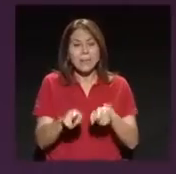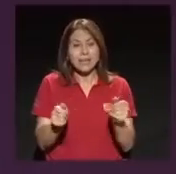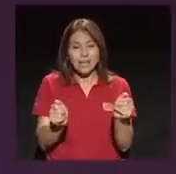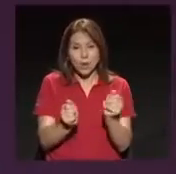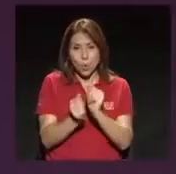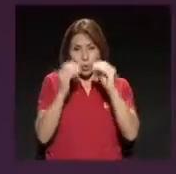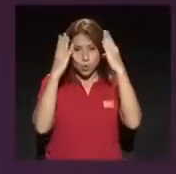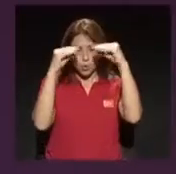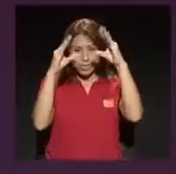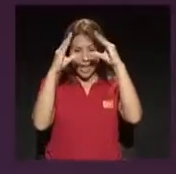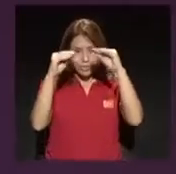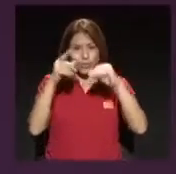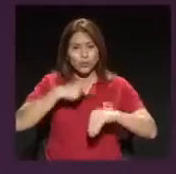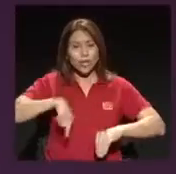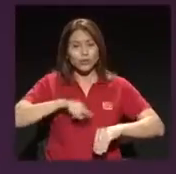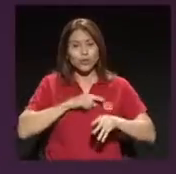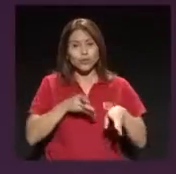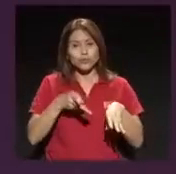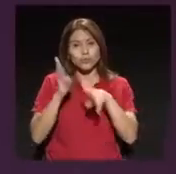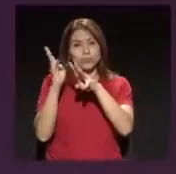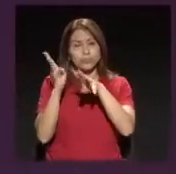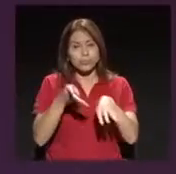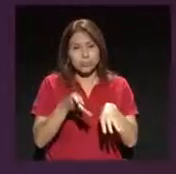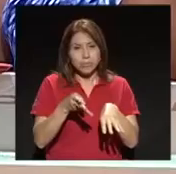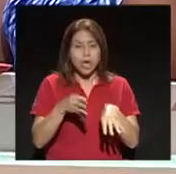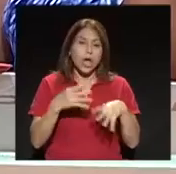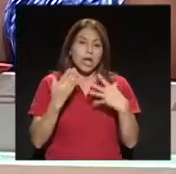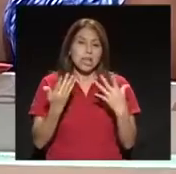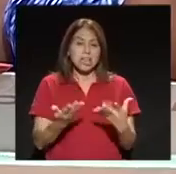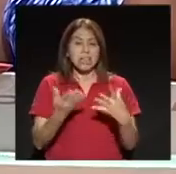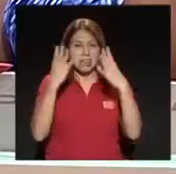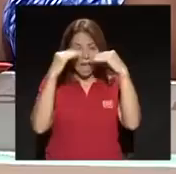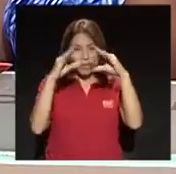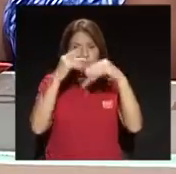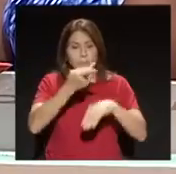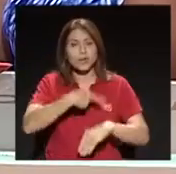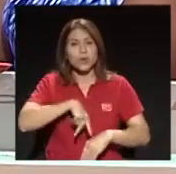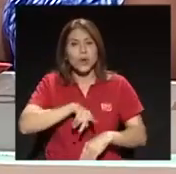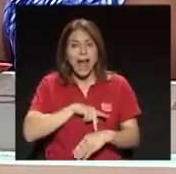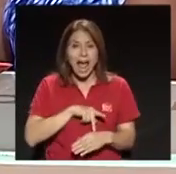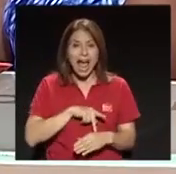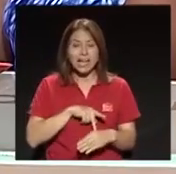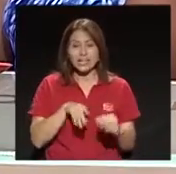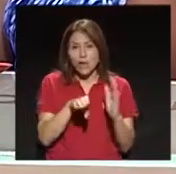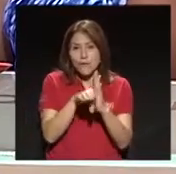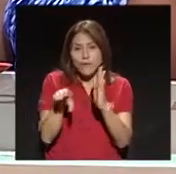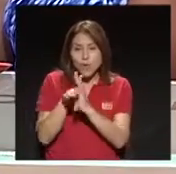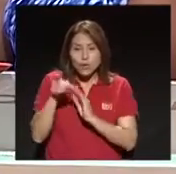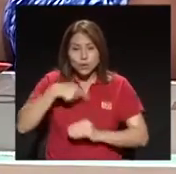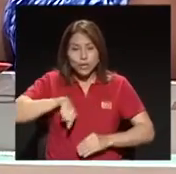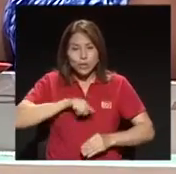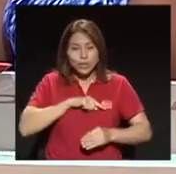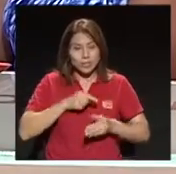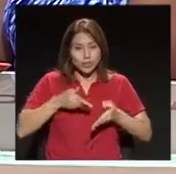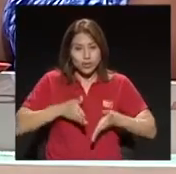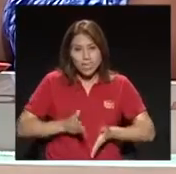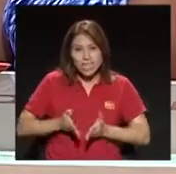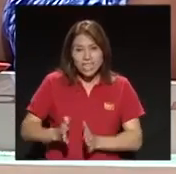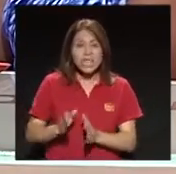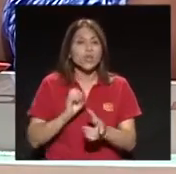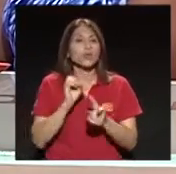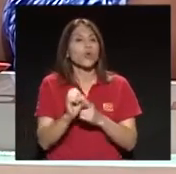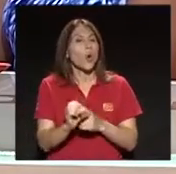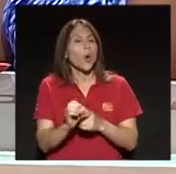que nosotros entregamos, los datos personales, las fotos de nuestros chiquitos, los lugares